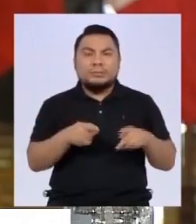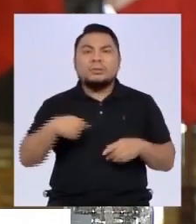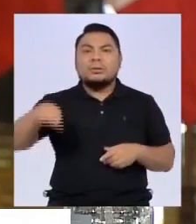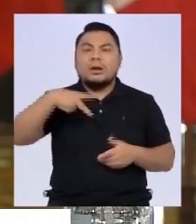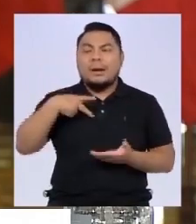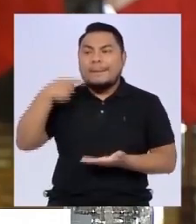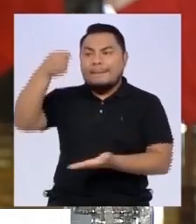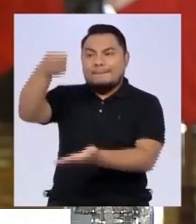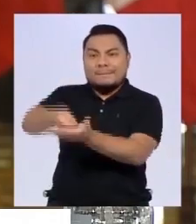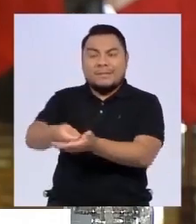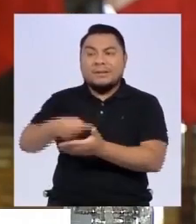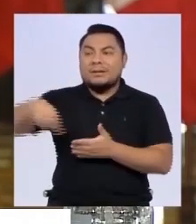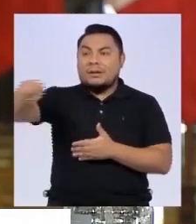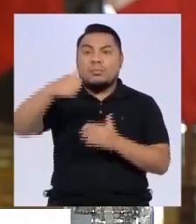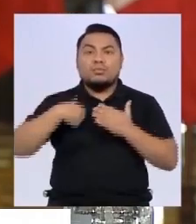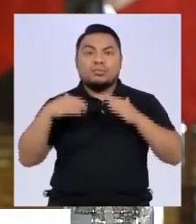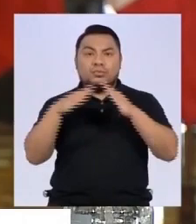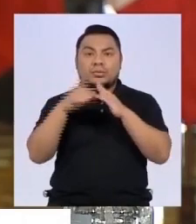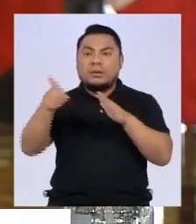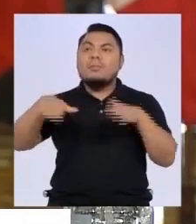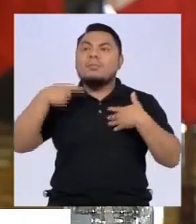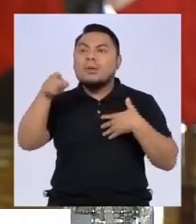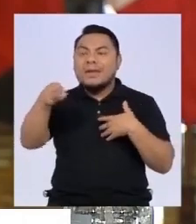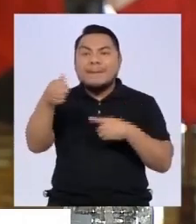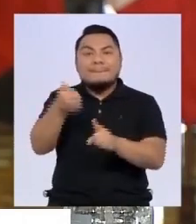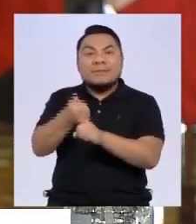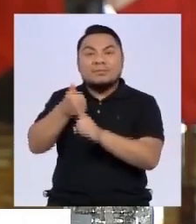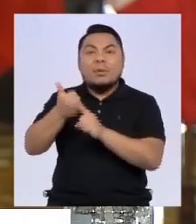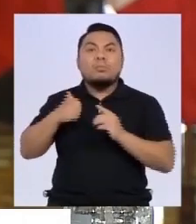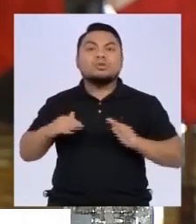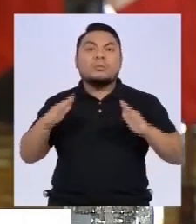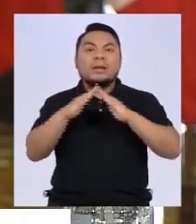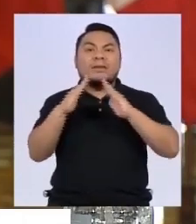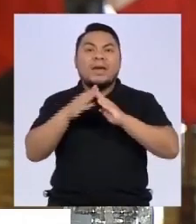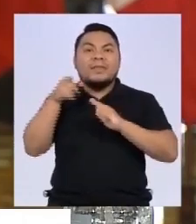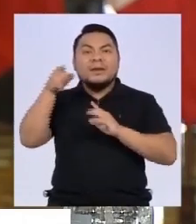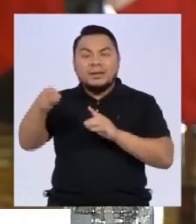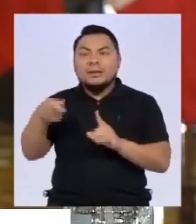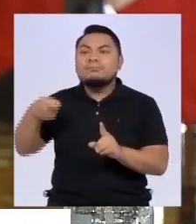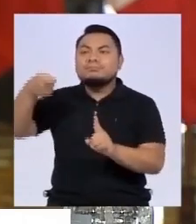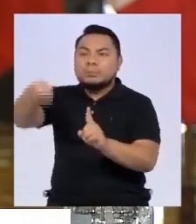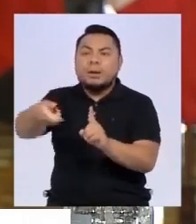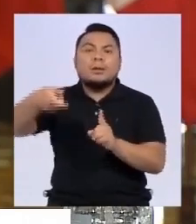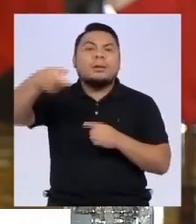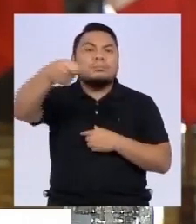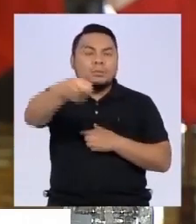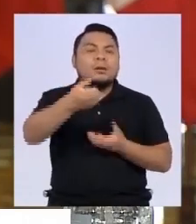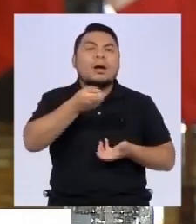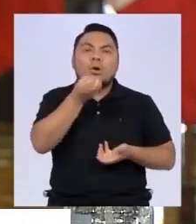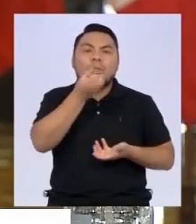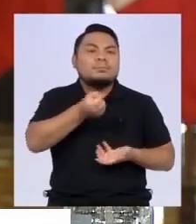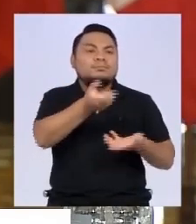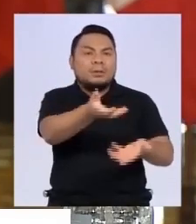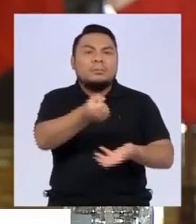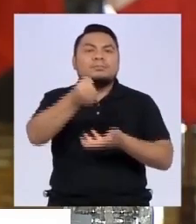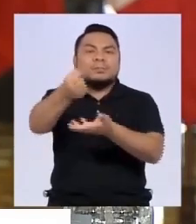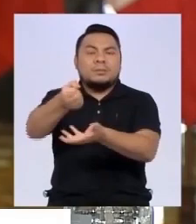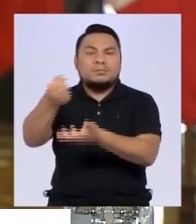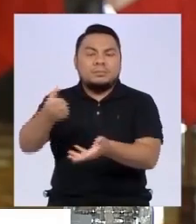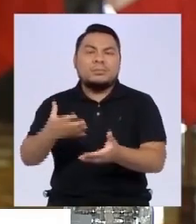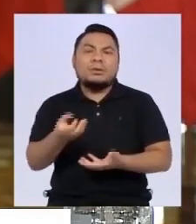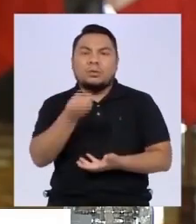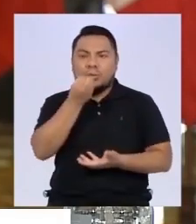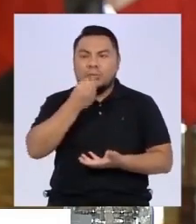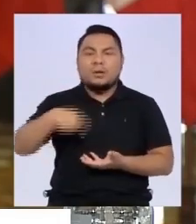la transferencia para que ellos puedan llegar también y de manera complementaria llegan a los hogares vulnerables con una